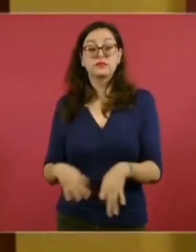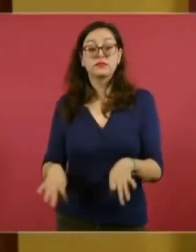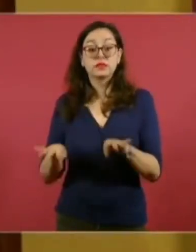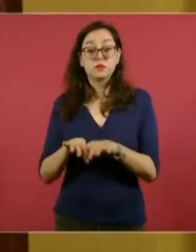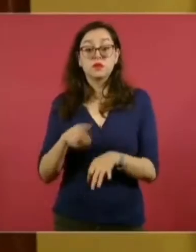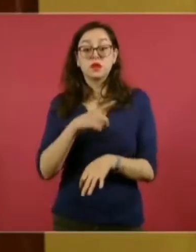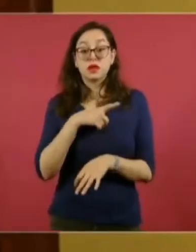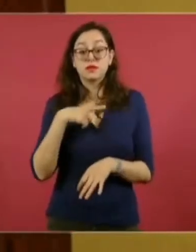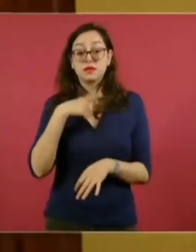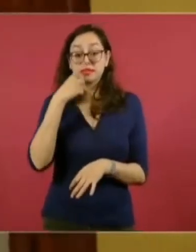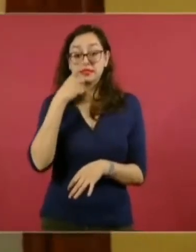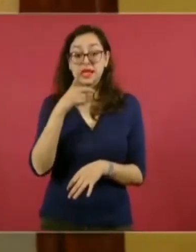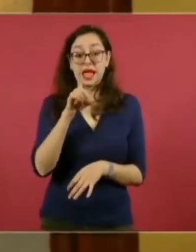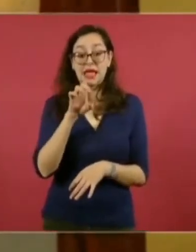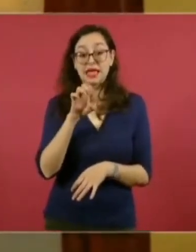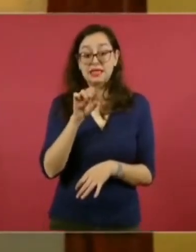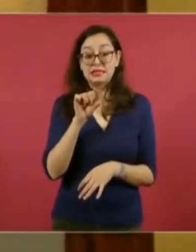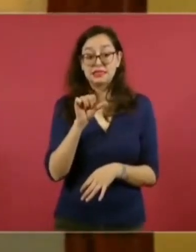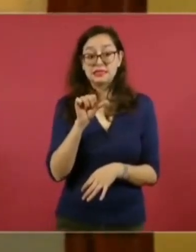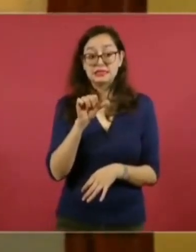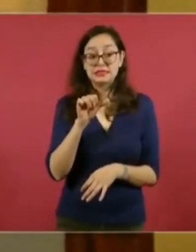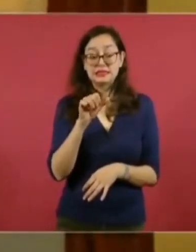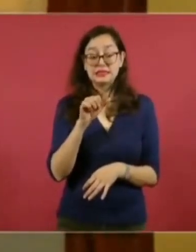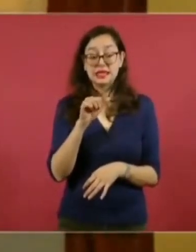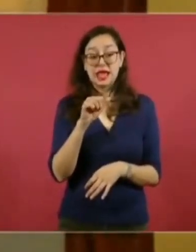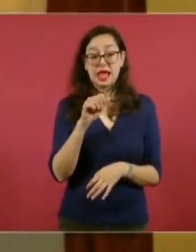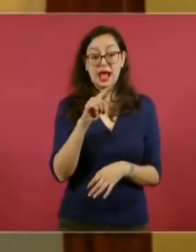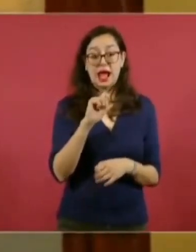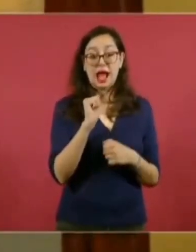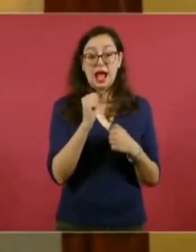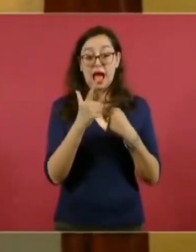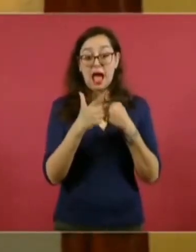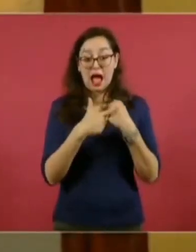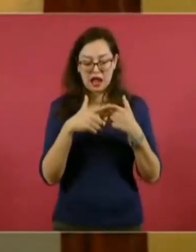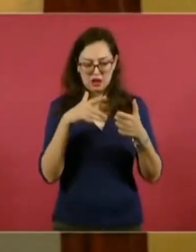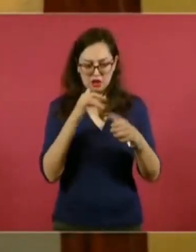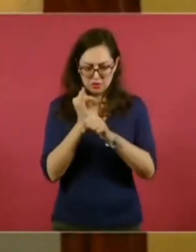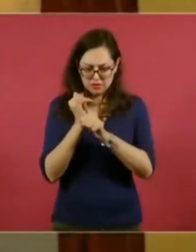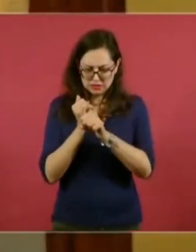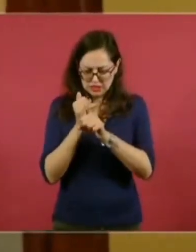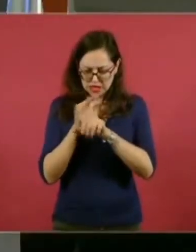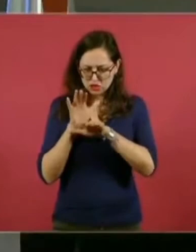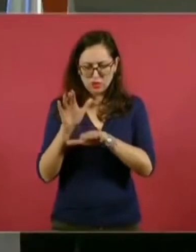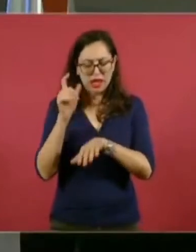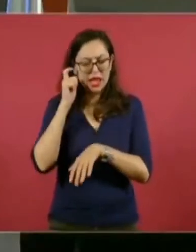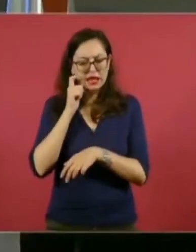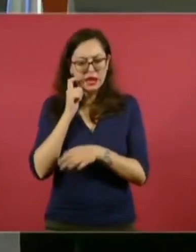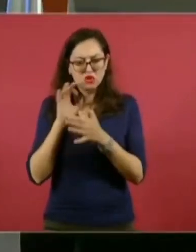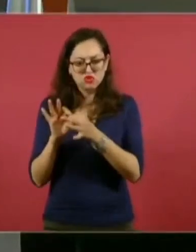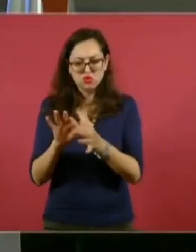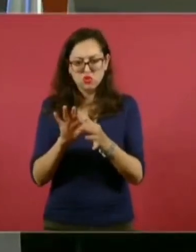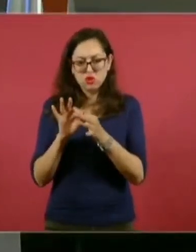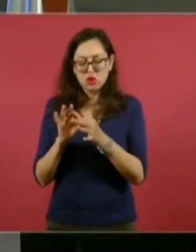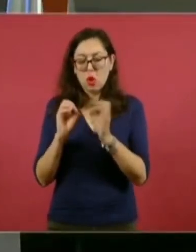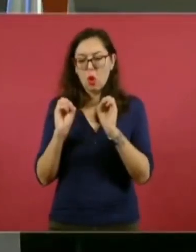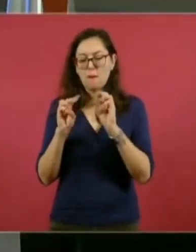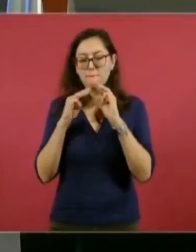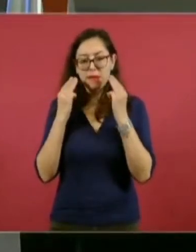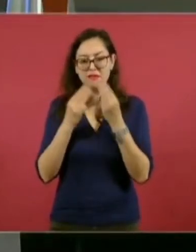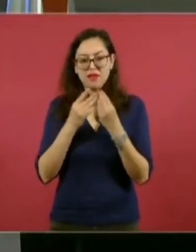esa agencia no existe una sola línea dedicada a Guerreros Unidos, ni a los llamados